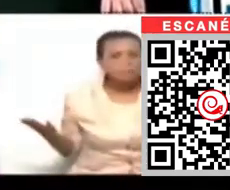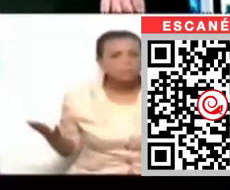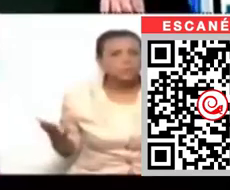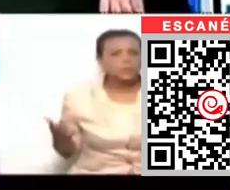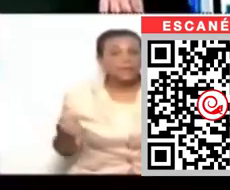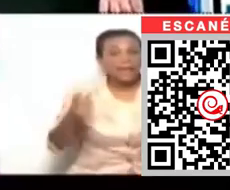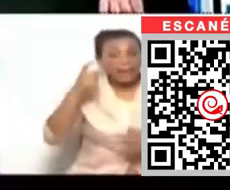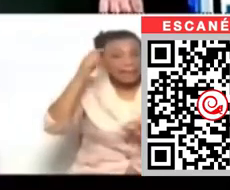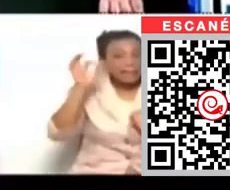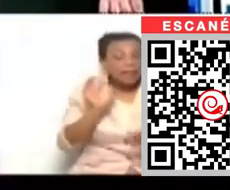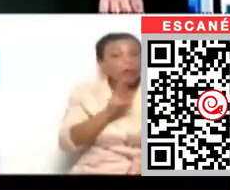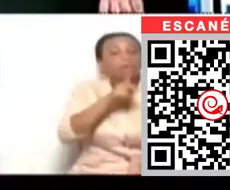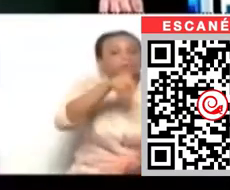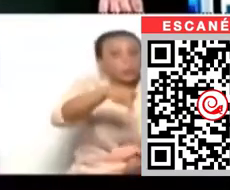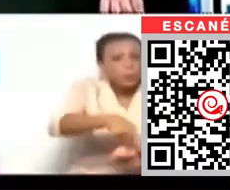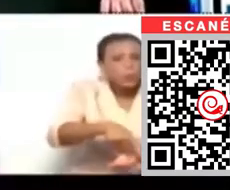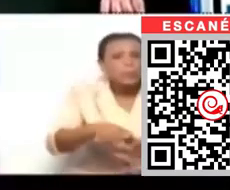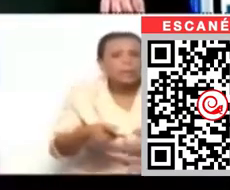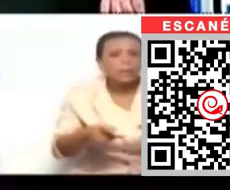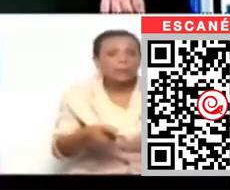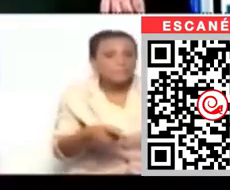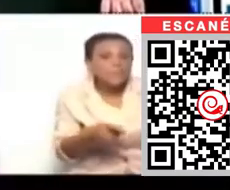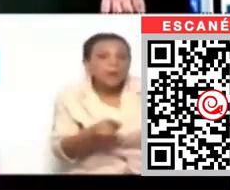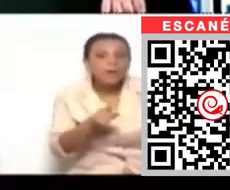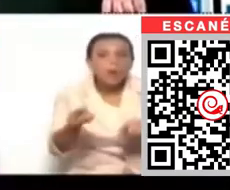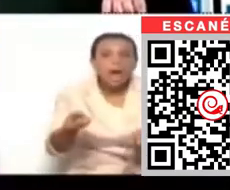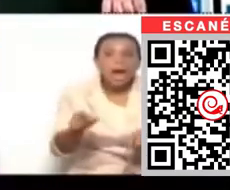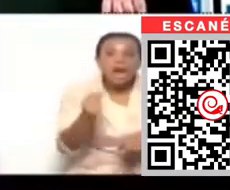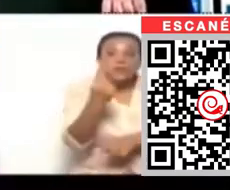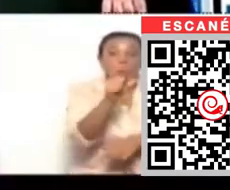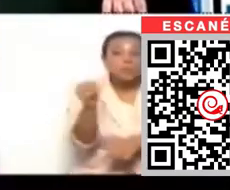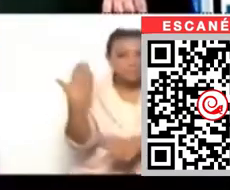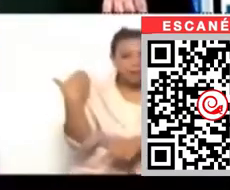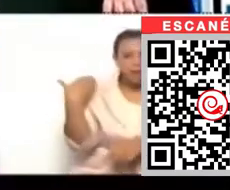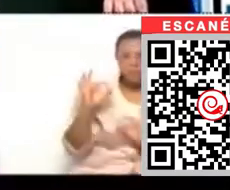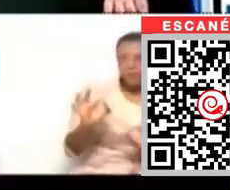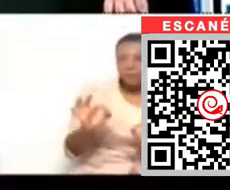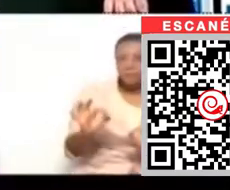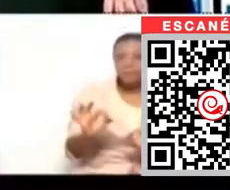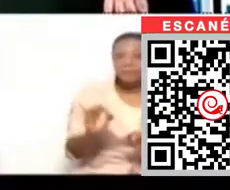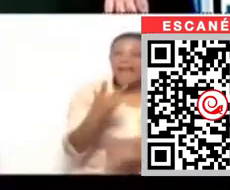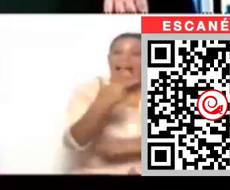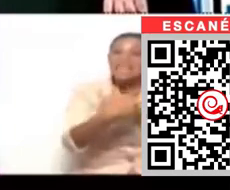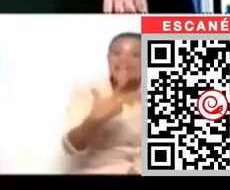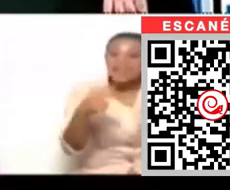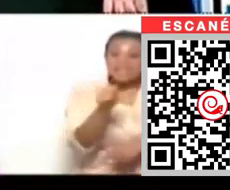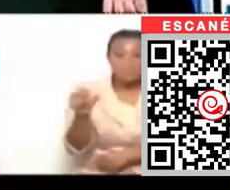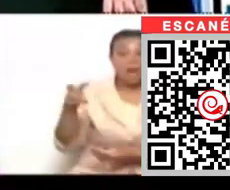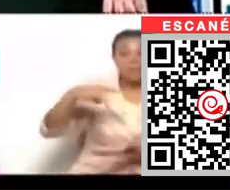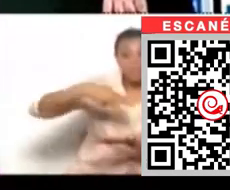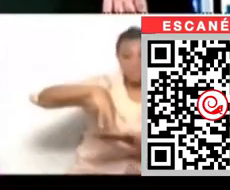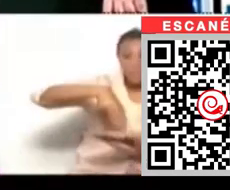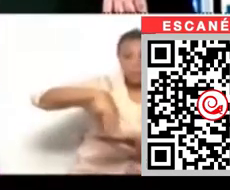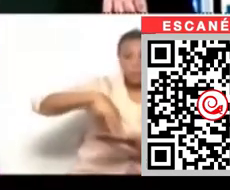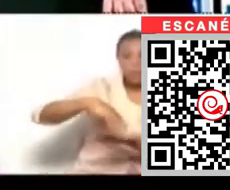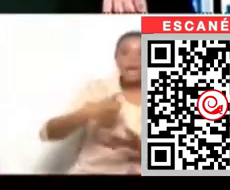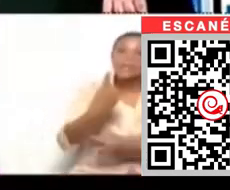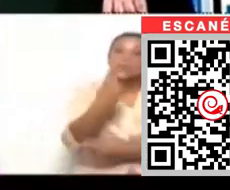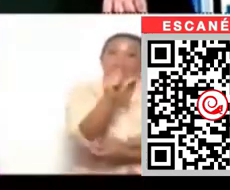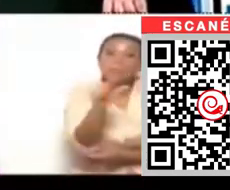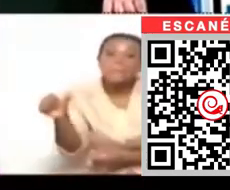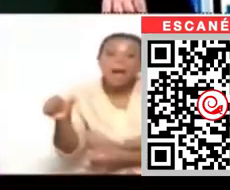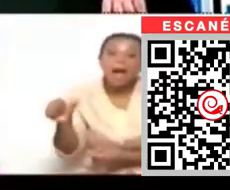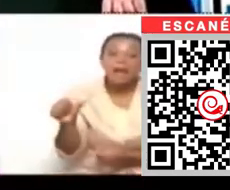día que, mira, hace una semana, hace 3 semanas Maturín, hace una semana en la Plaza